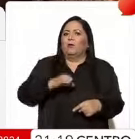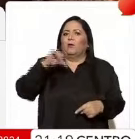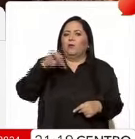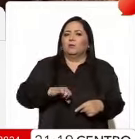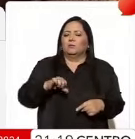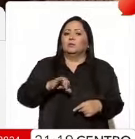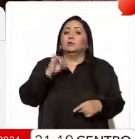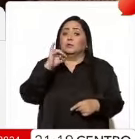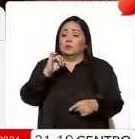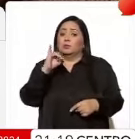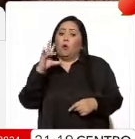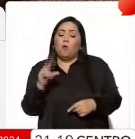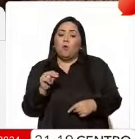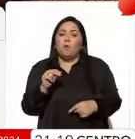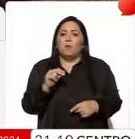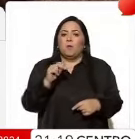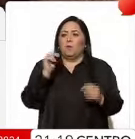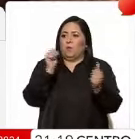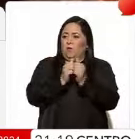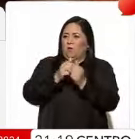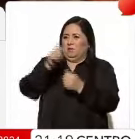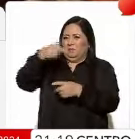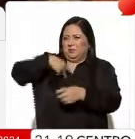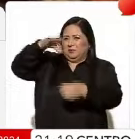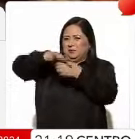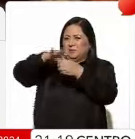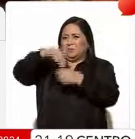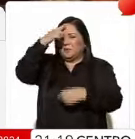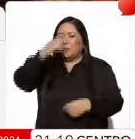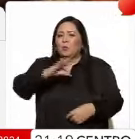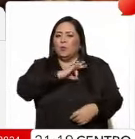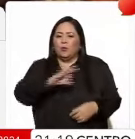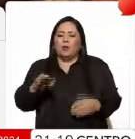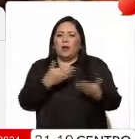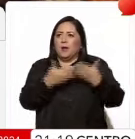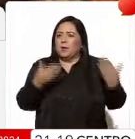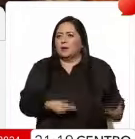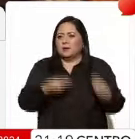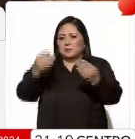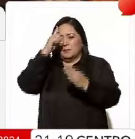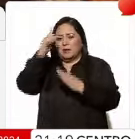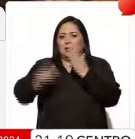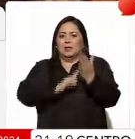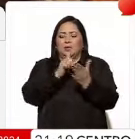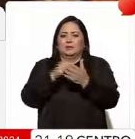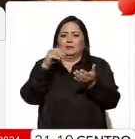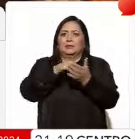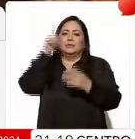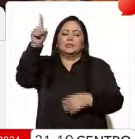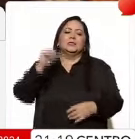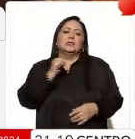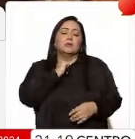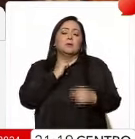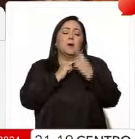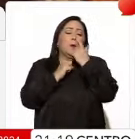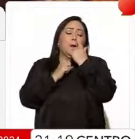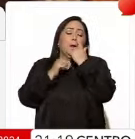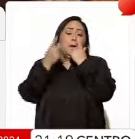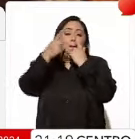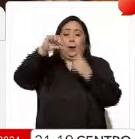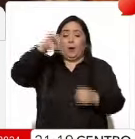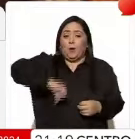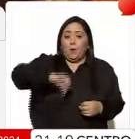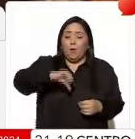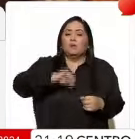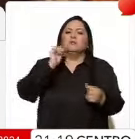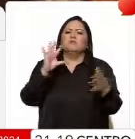es si se cuenta o no se cuenta con una mayoría calificada para poder pasar la reforma en el Senado. Hoy particularmente